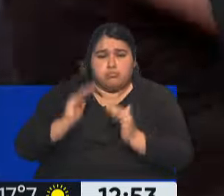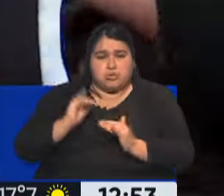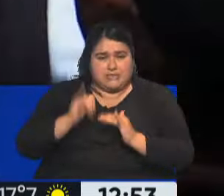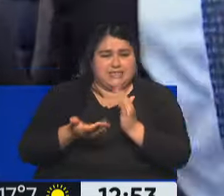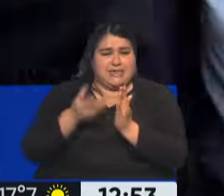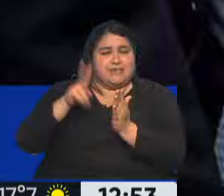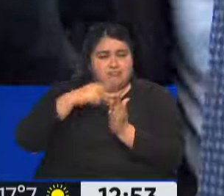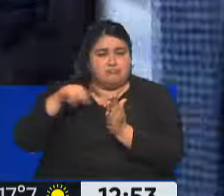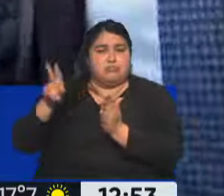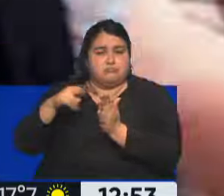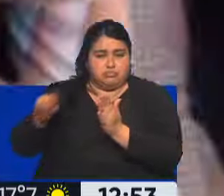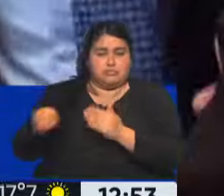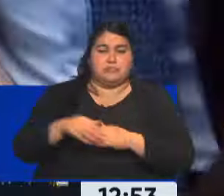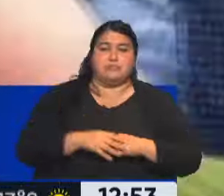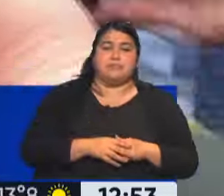¡Ahí lo llevan!